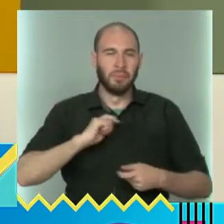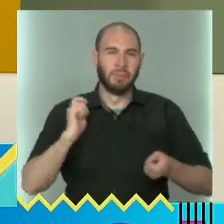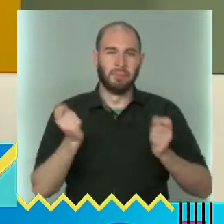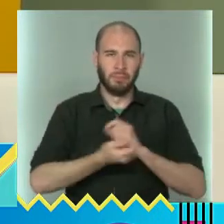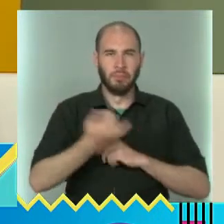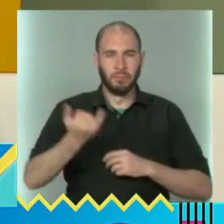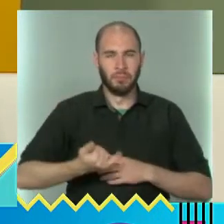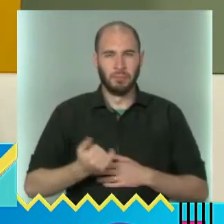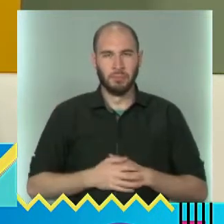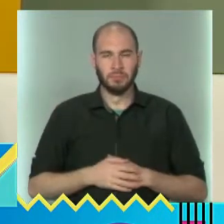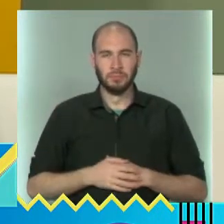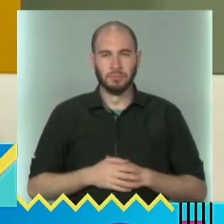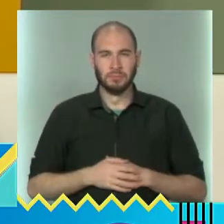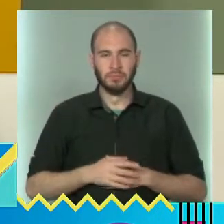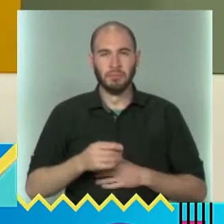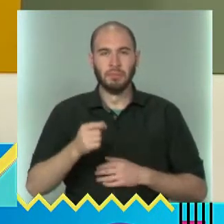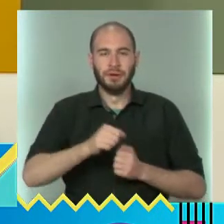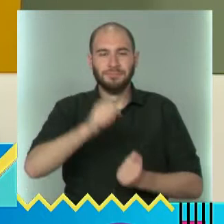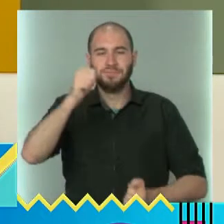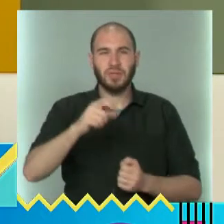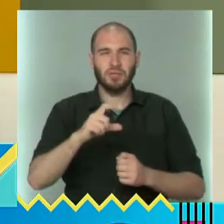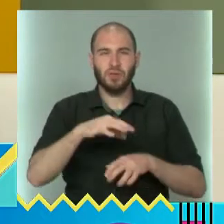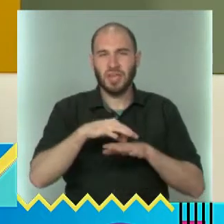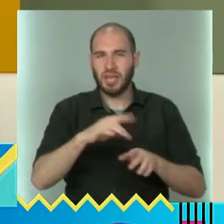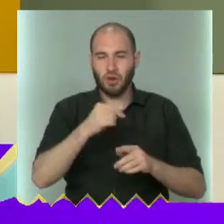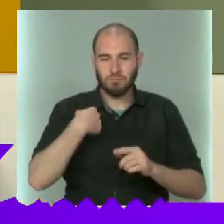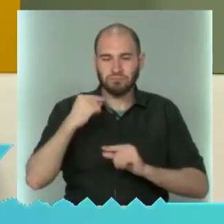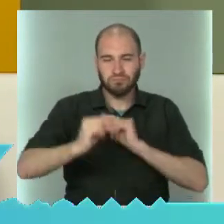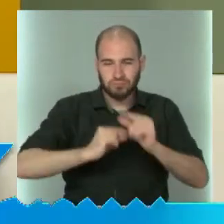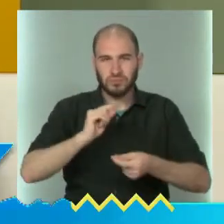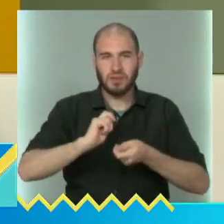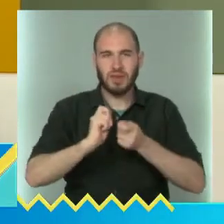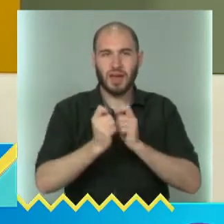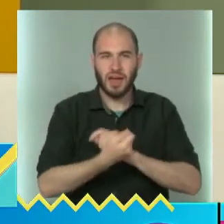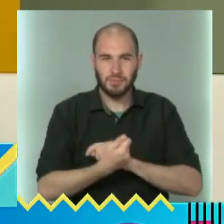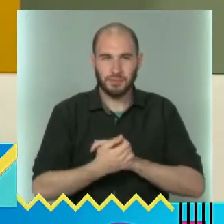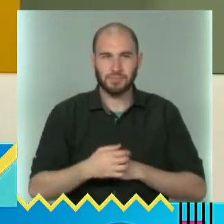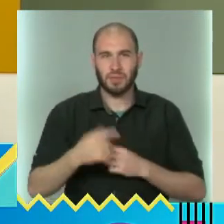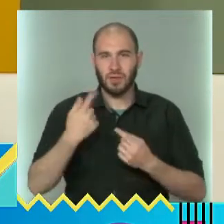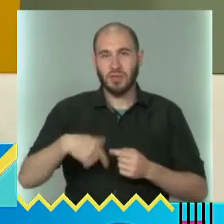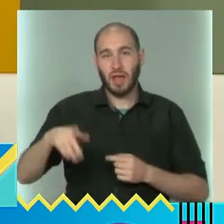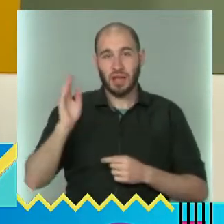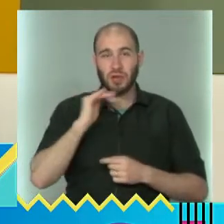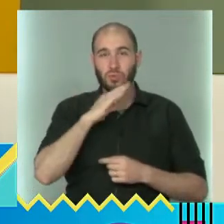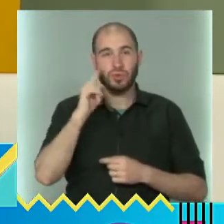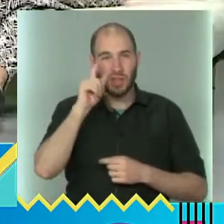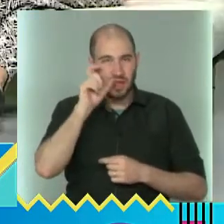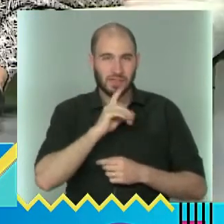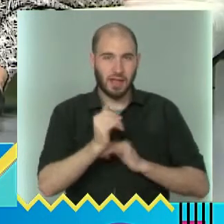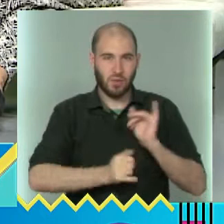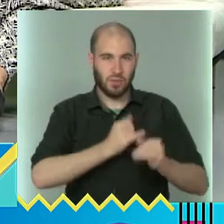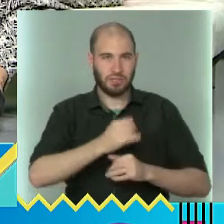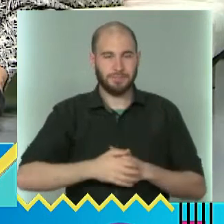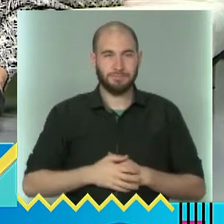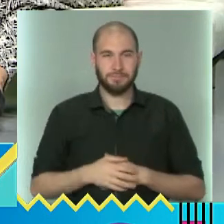transformación. Vos no te recibís de coach, sino que te vas convirtiendo en coach. Lo que traía Julieta recién respecto de